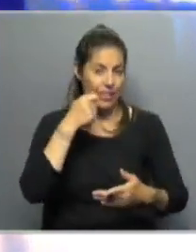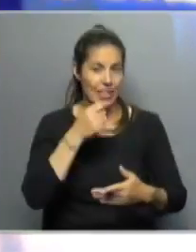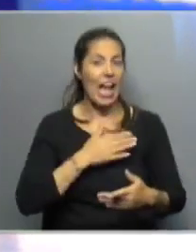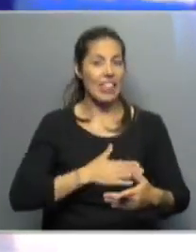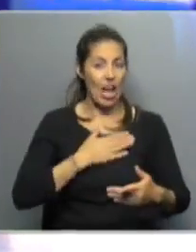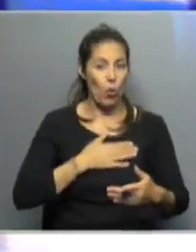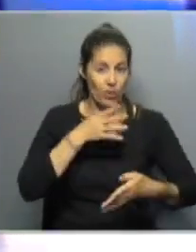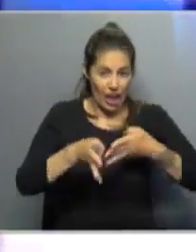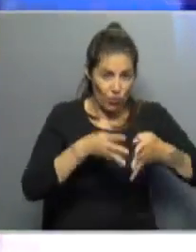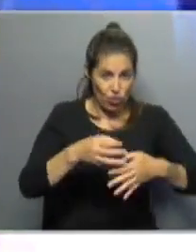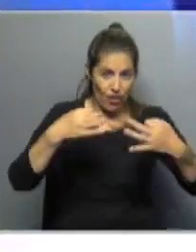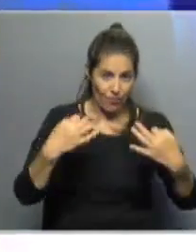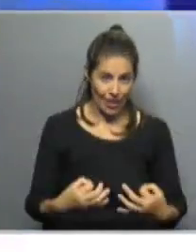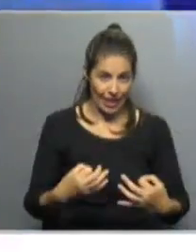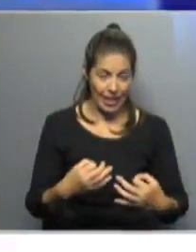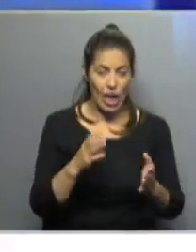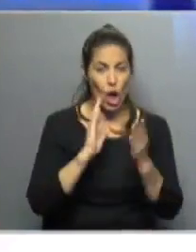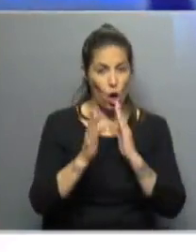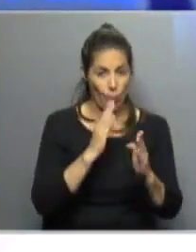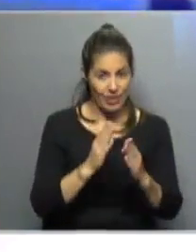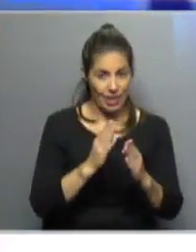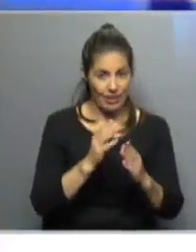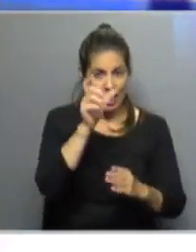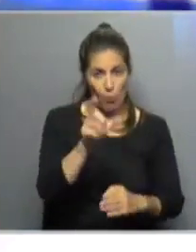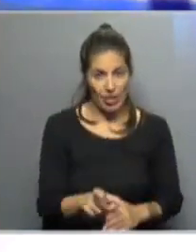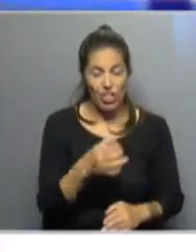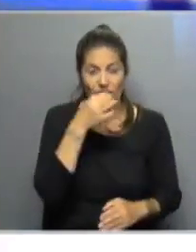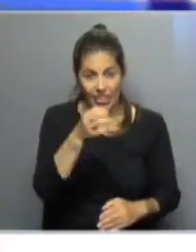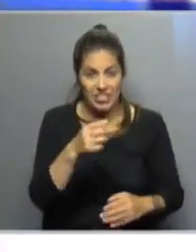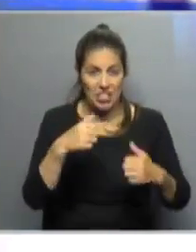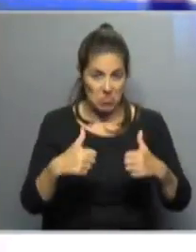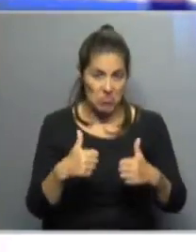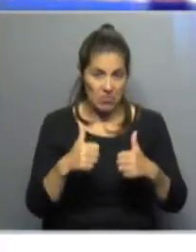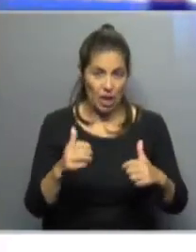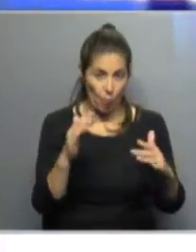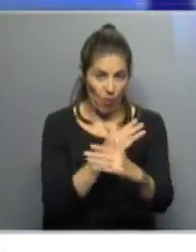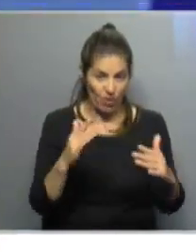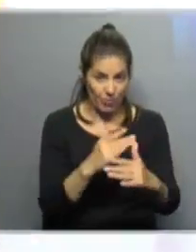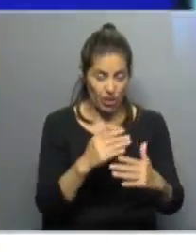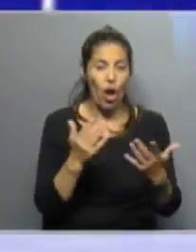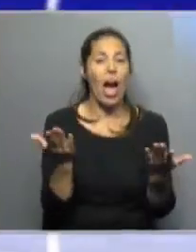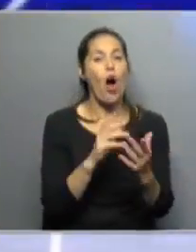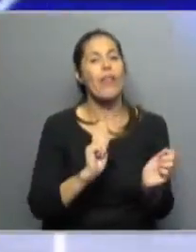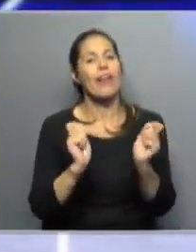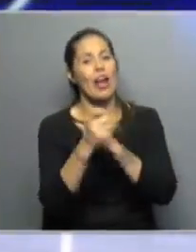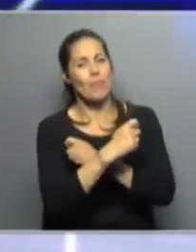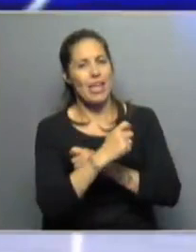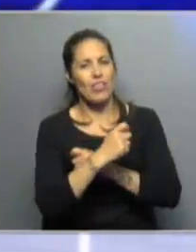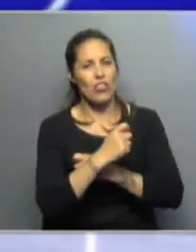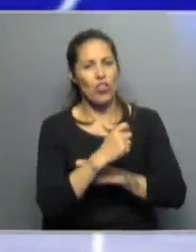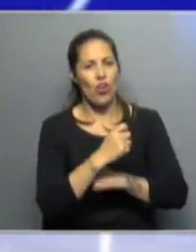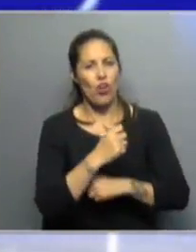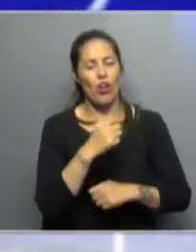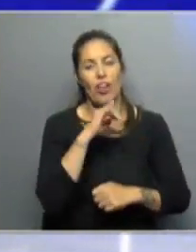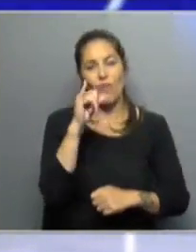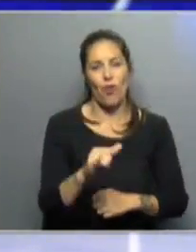que está funcionando bien, ¿no? Que los comerciantes mismos, los feriantes, están diciendo que está movido. Bueno, ahora, cambiando radicalmente el